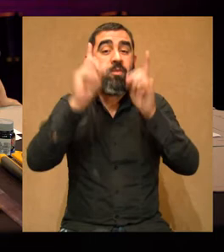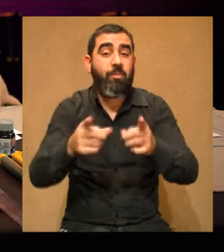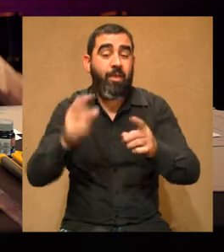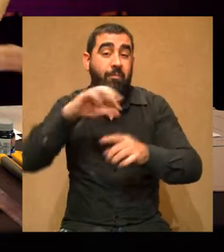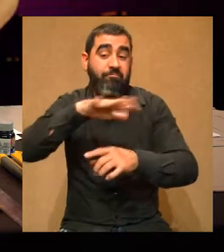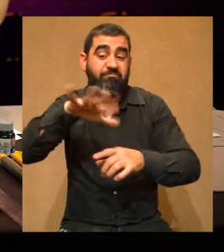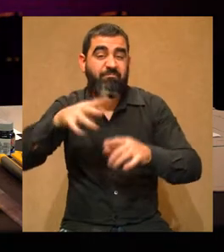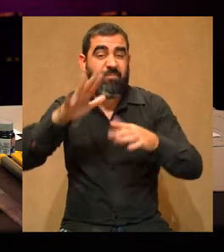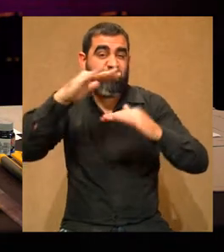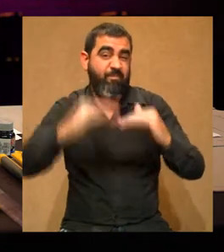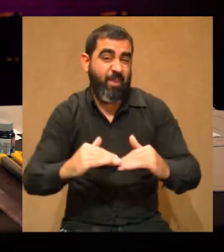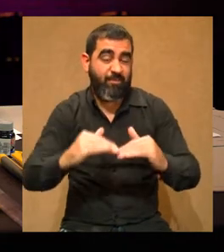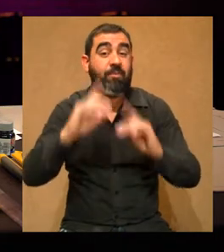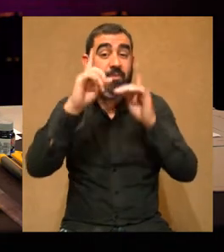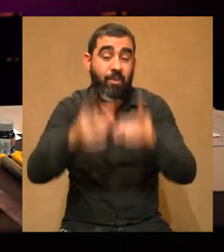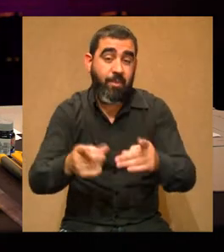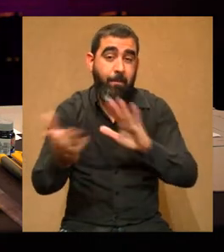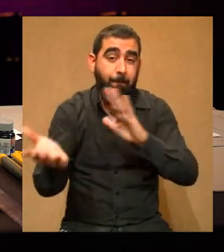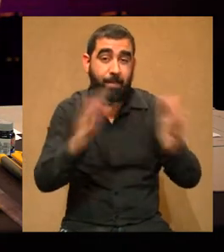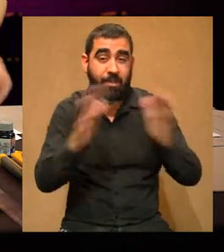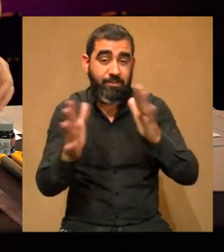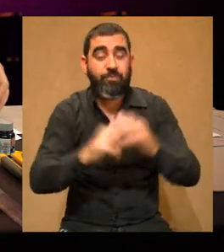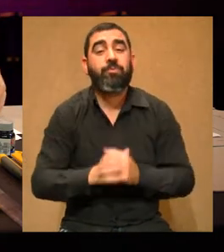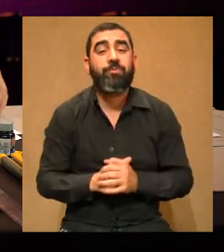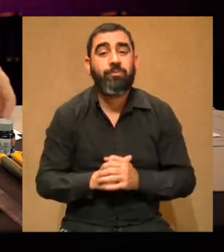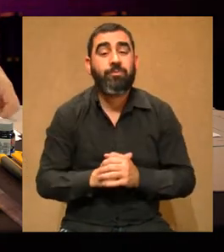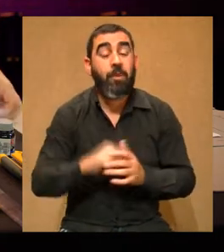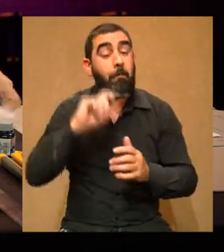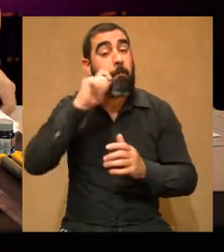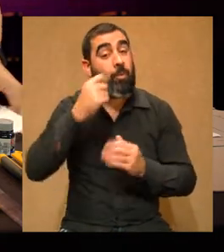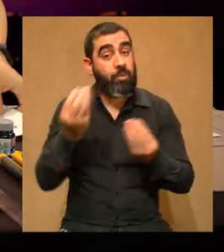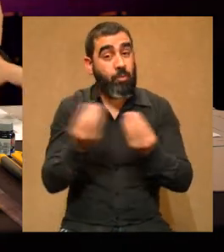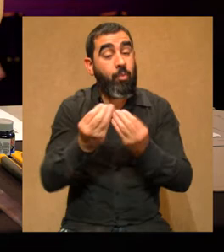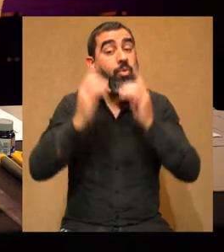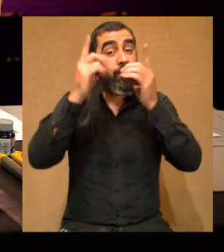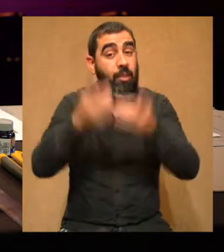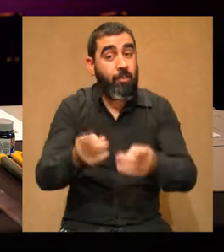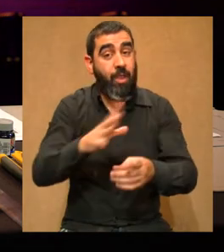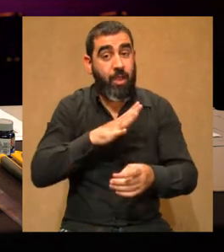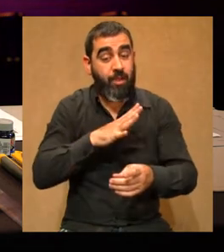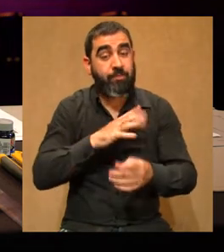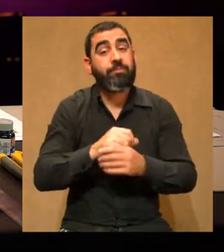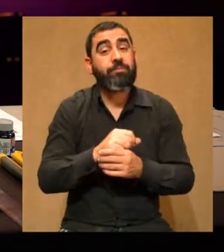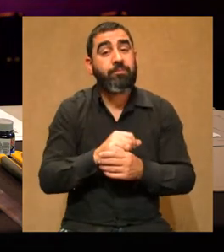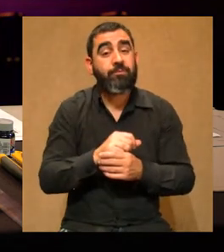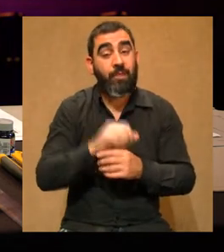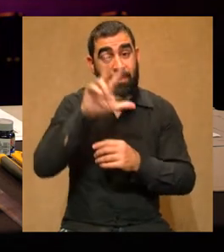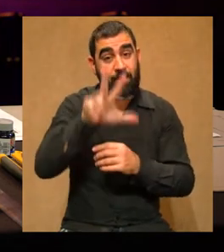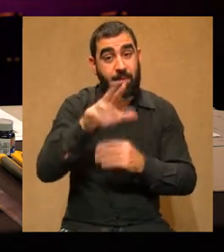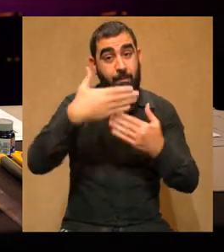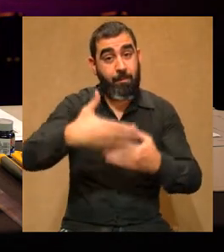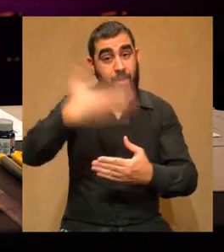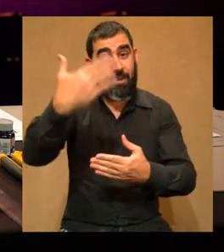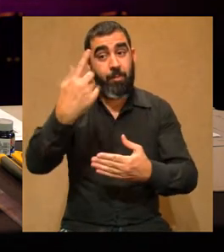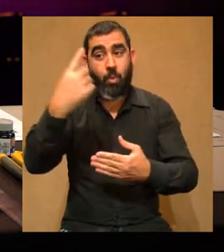títeres incluso me gusta me gusta me gusta me gusta que tiene también son tres